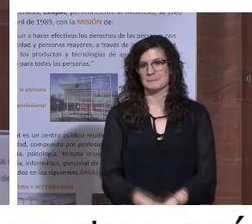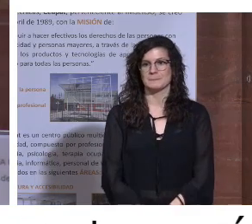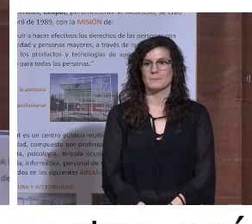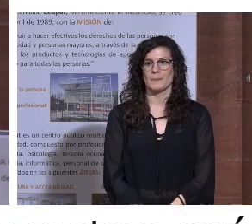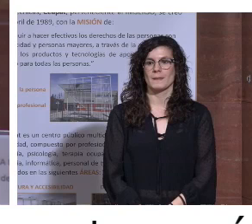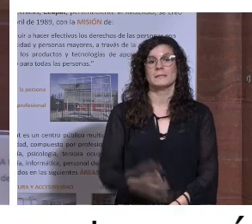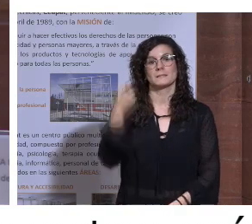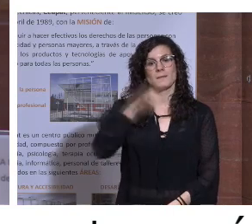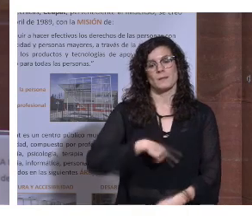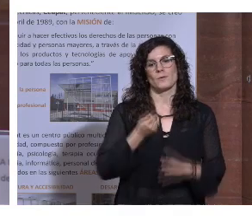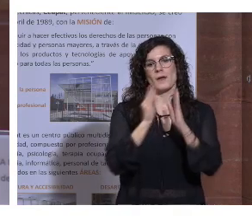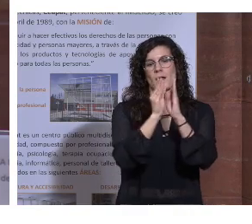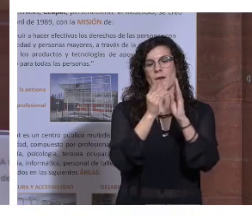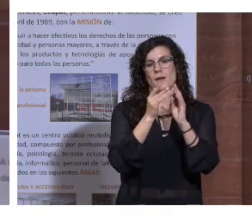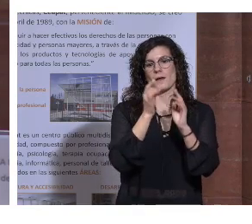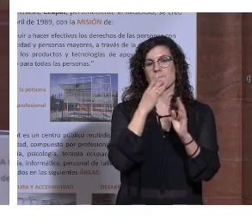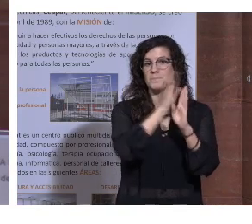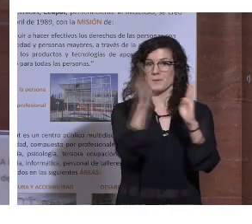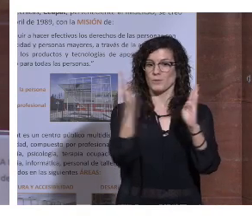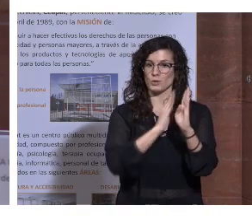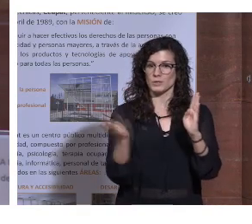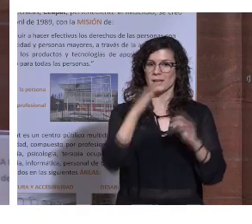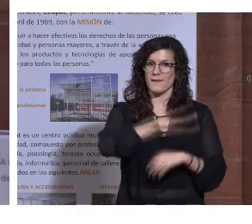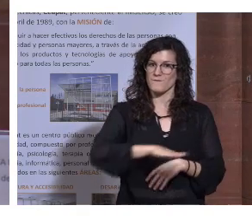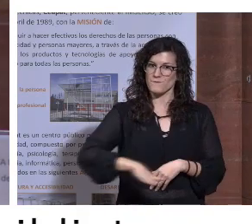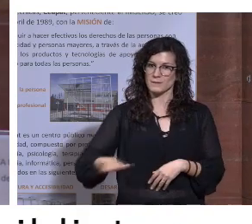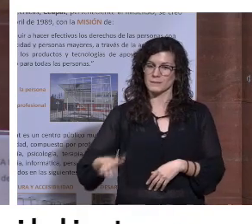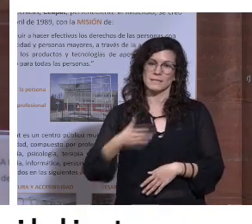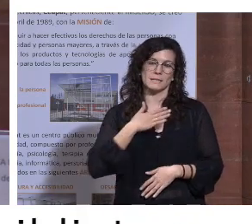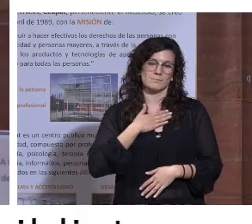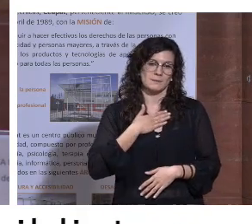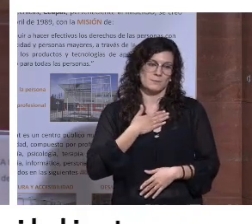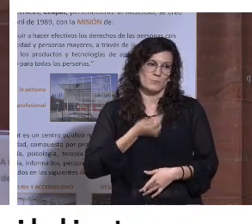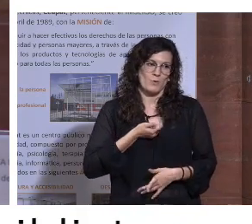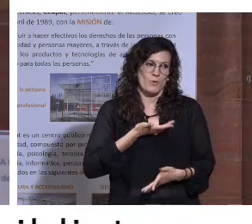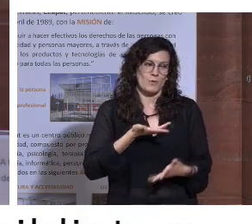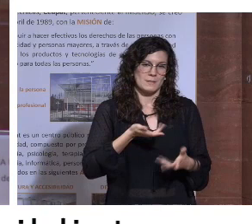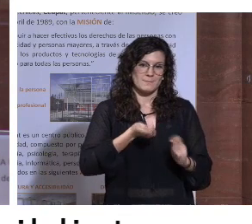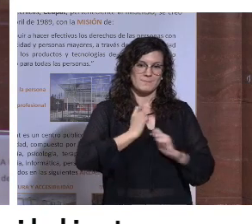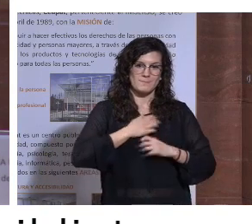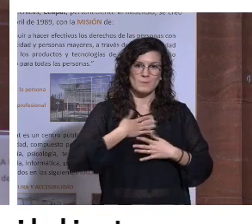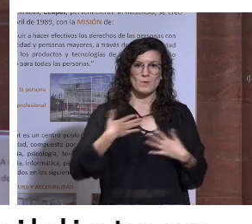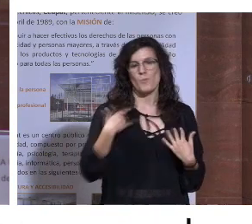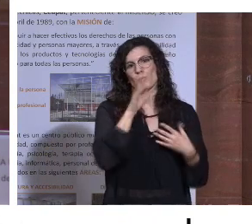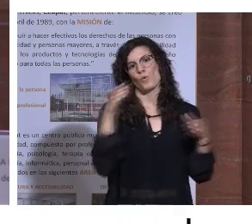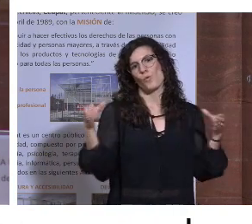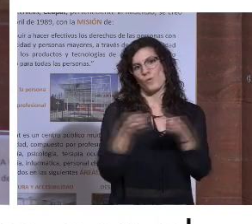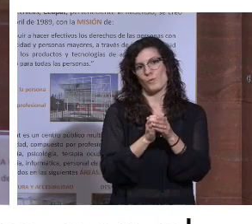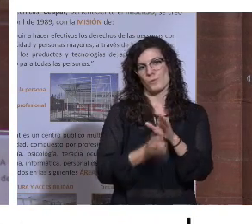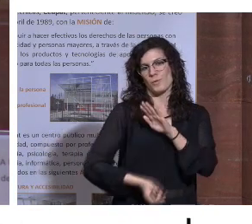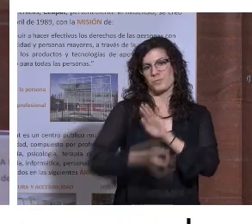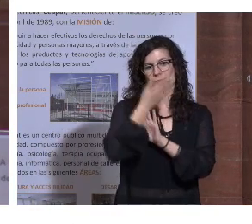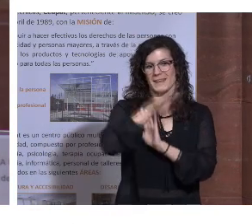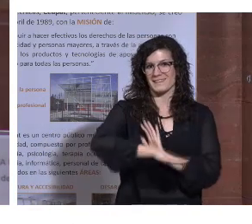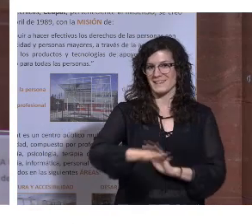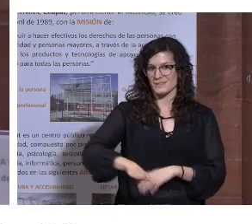una biblioteca infantil, que eso me toca más un poco por el impacto en el colectivo en el que se genera, ¿no?, que son los